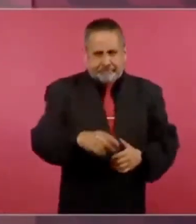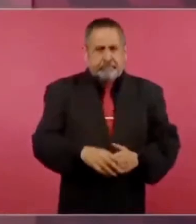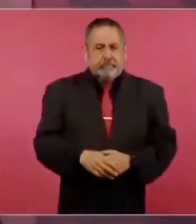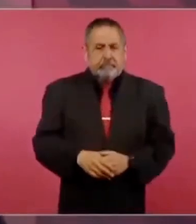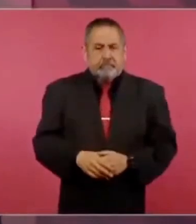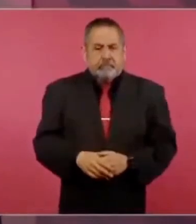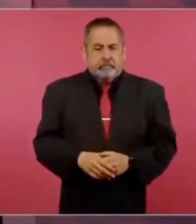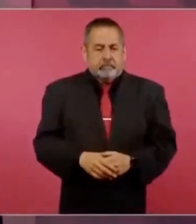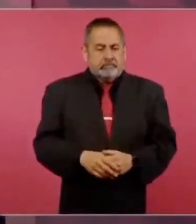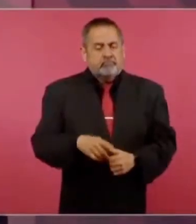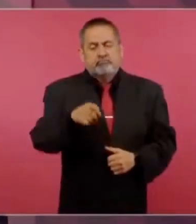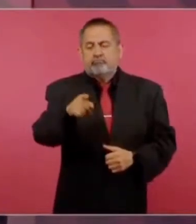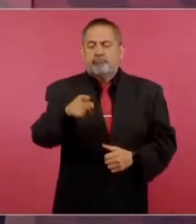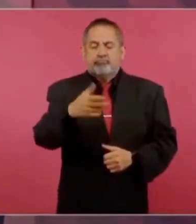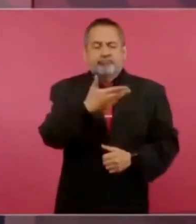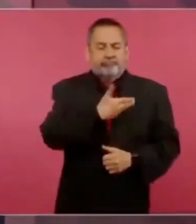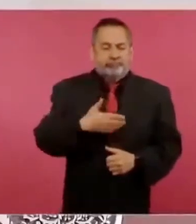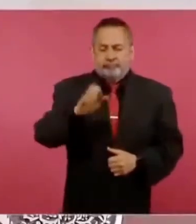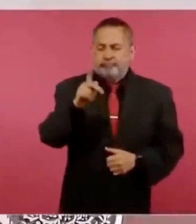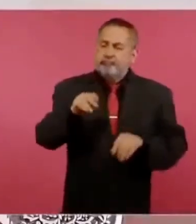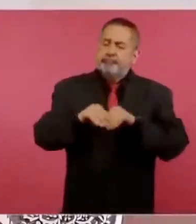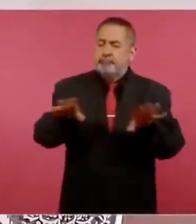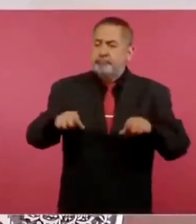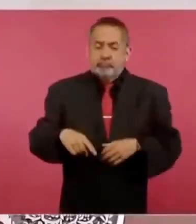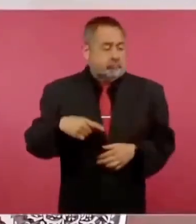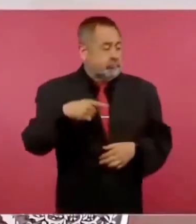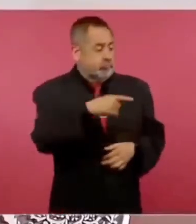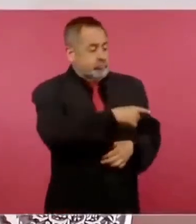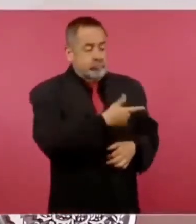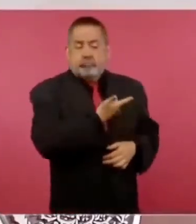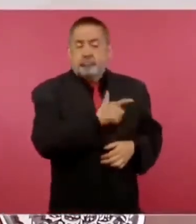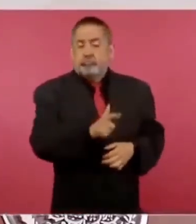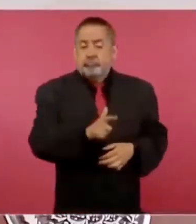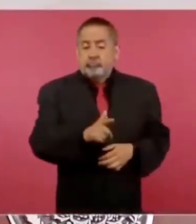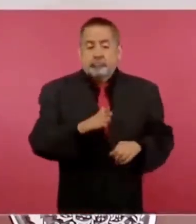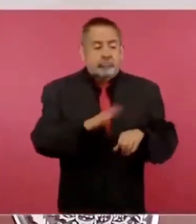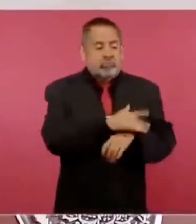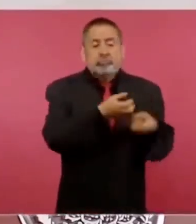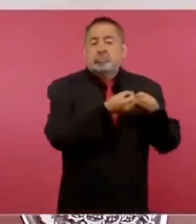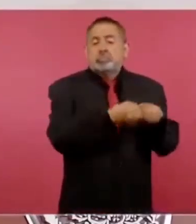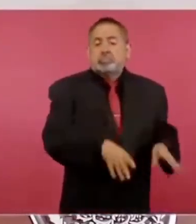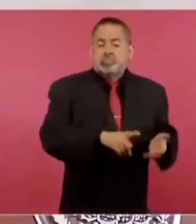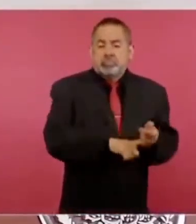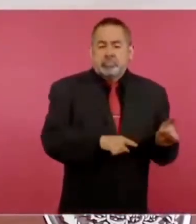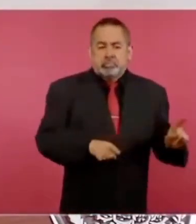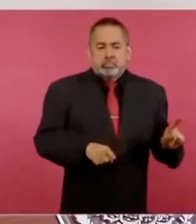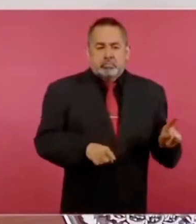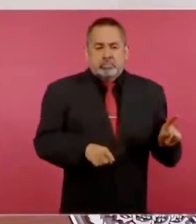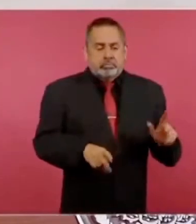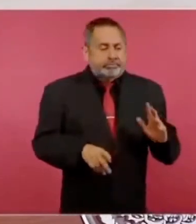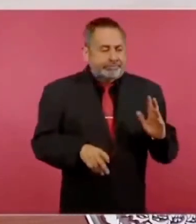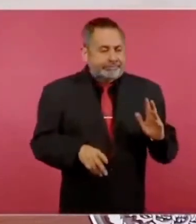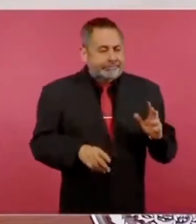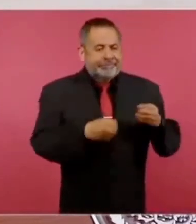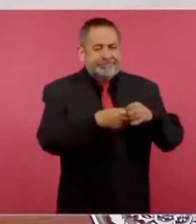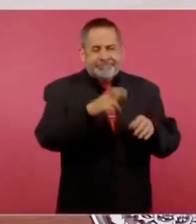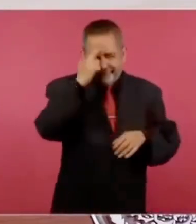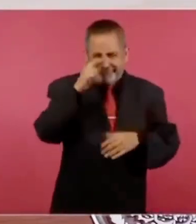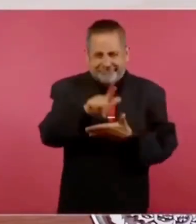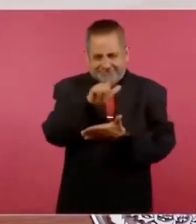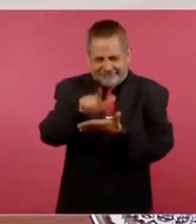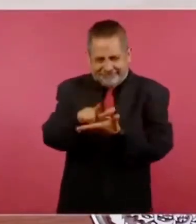y no les gustó, porque perdieron privilegios. Sobre todo, esa